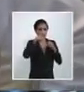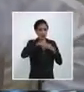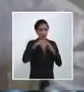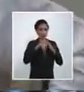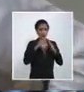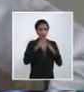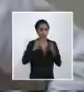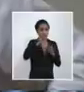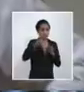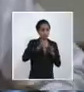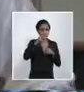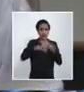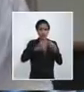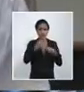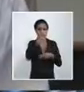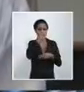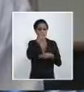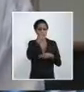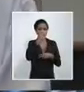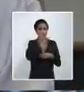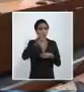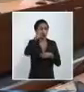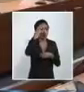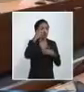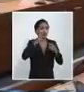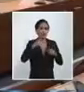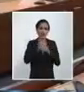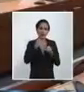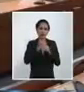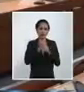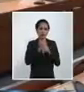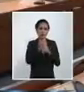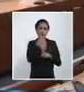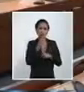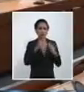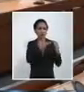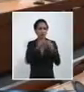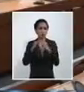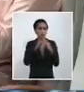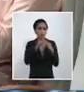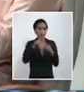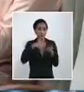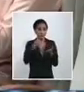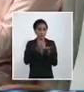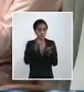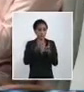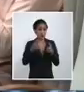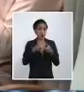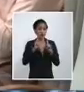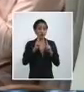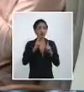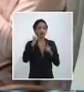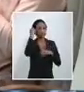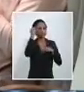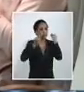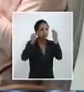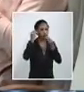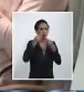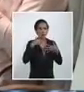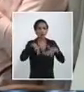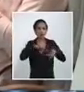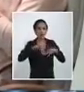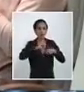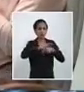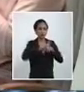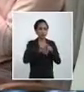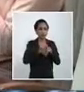las organizaciones más con la gente de la comunidad. En esta jornada de miércoles se chequeó también la situación de COVID-19